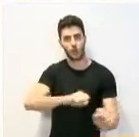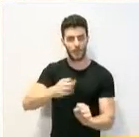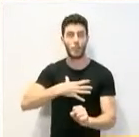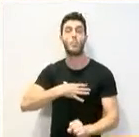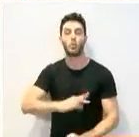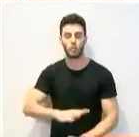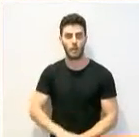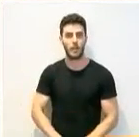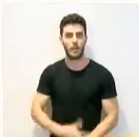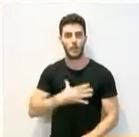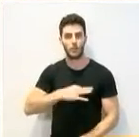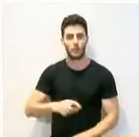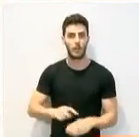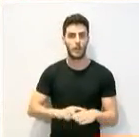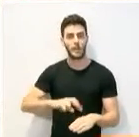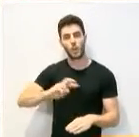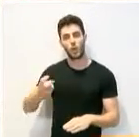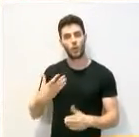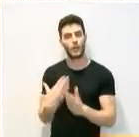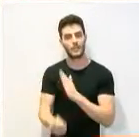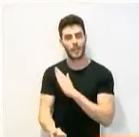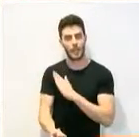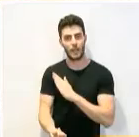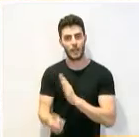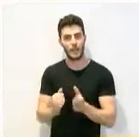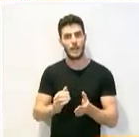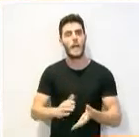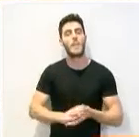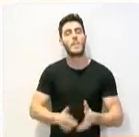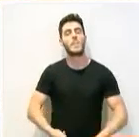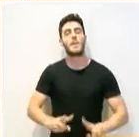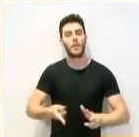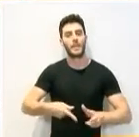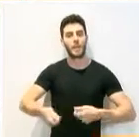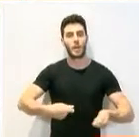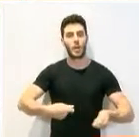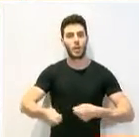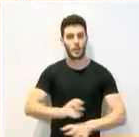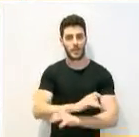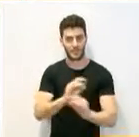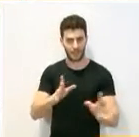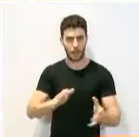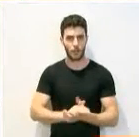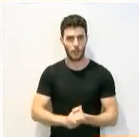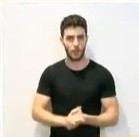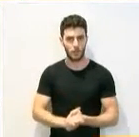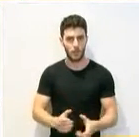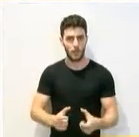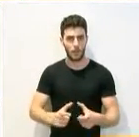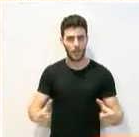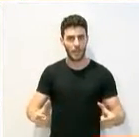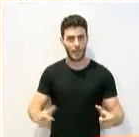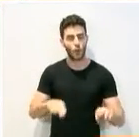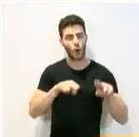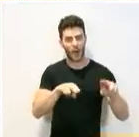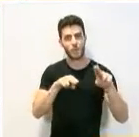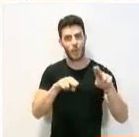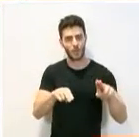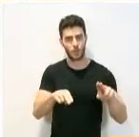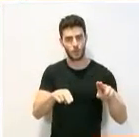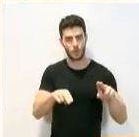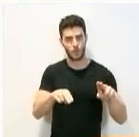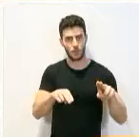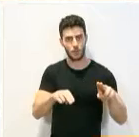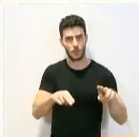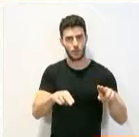posible otro tipo de salida diplomática y negociada, y que, desde luego, el incremento en armamentos nunca ha